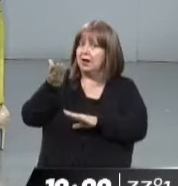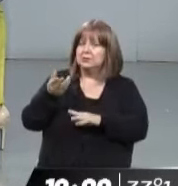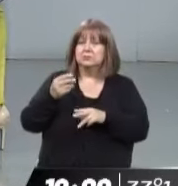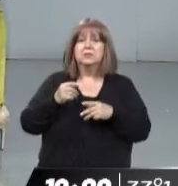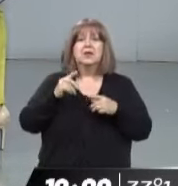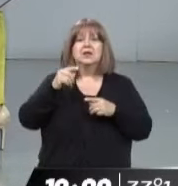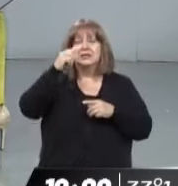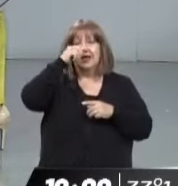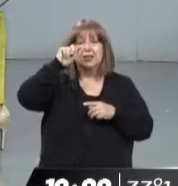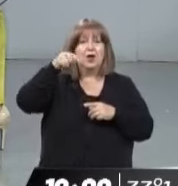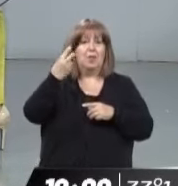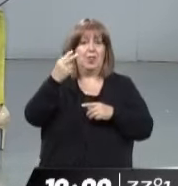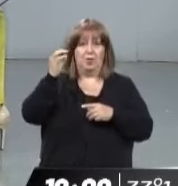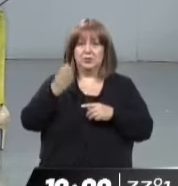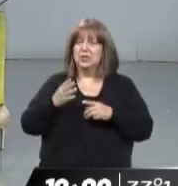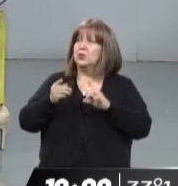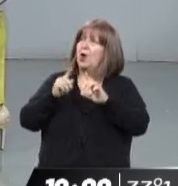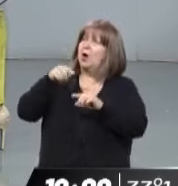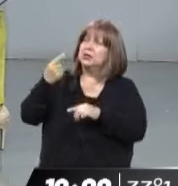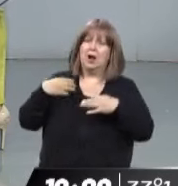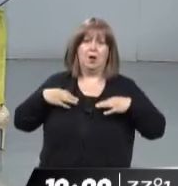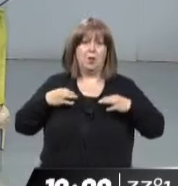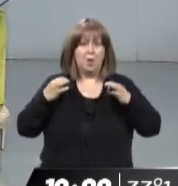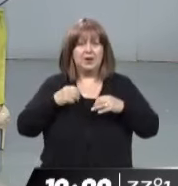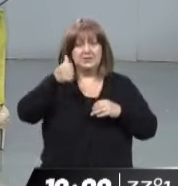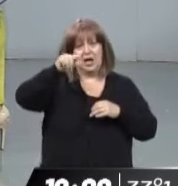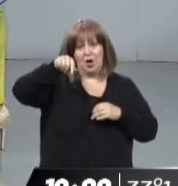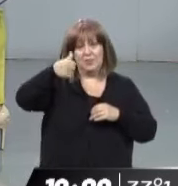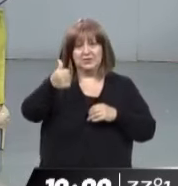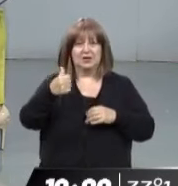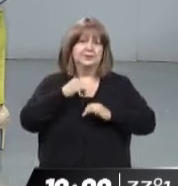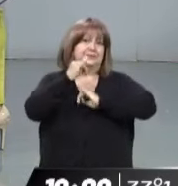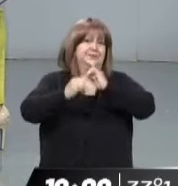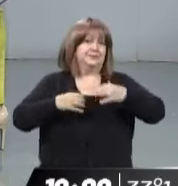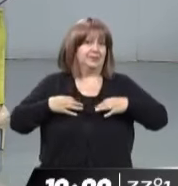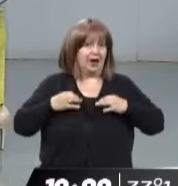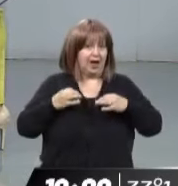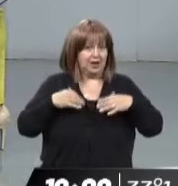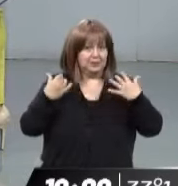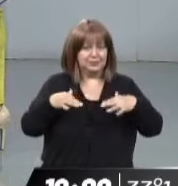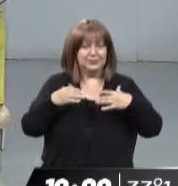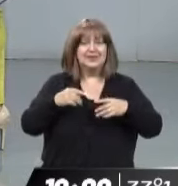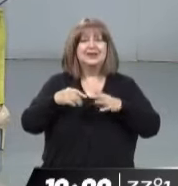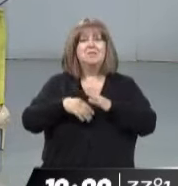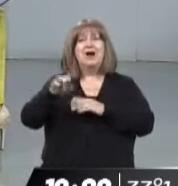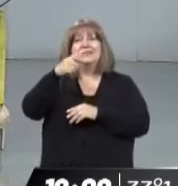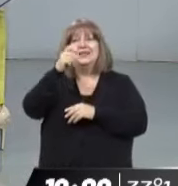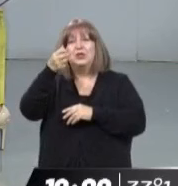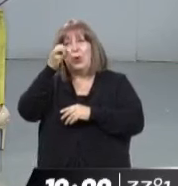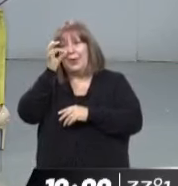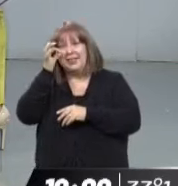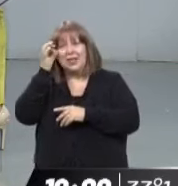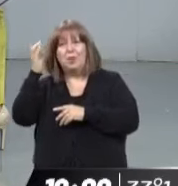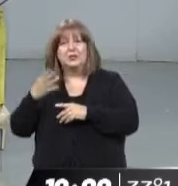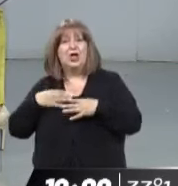demás. 7,2%. Indumentaria 6,6, ya te hemos contado que el interanual de indumentaria es del 120%.